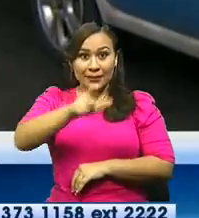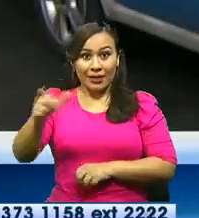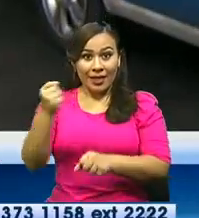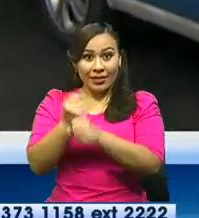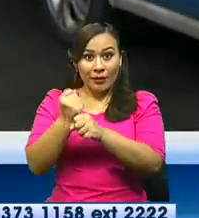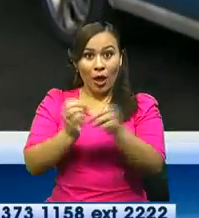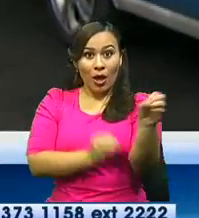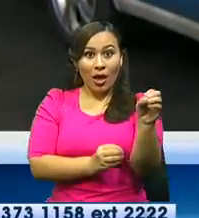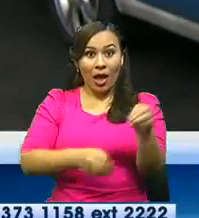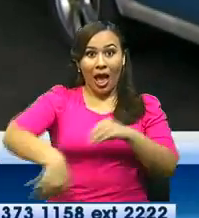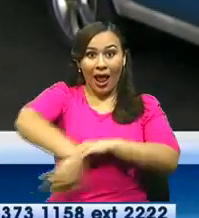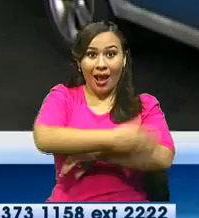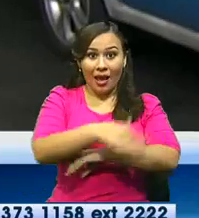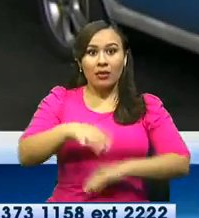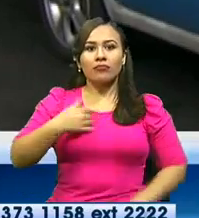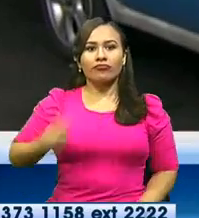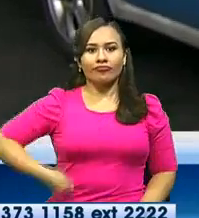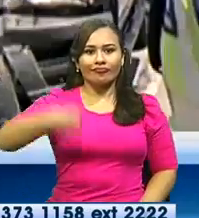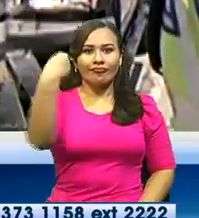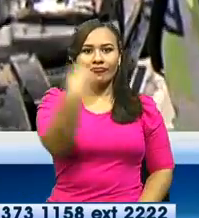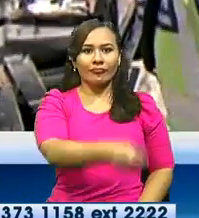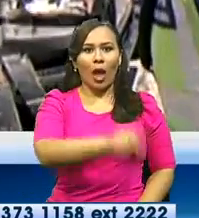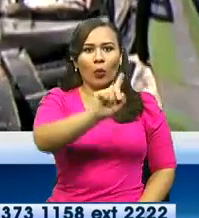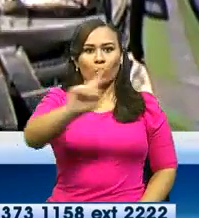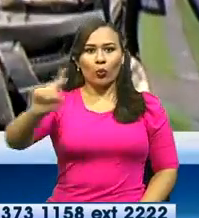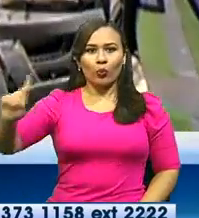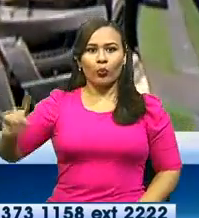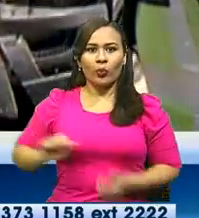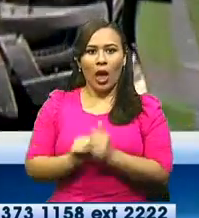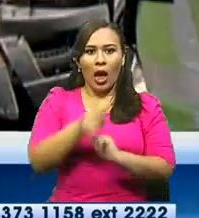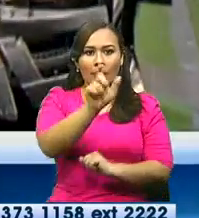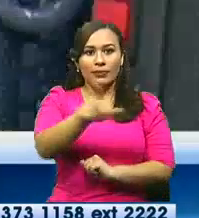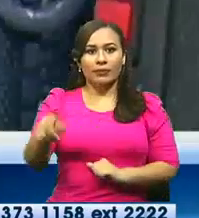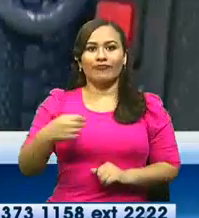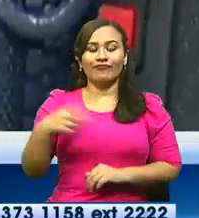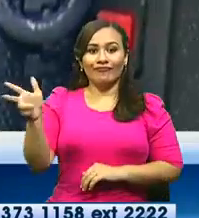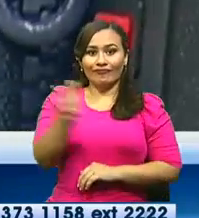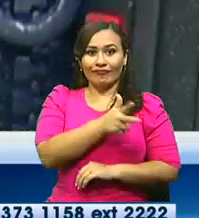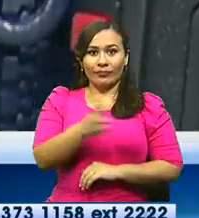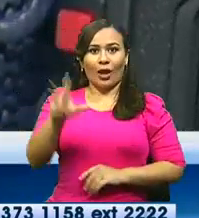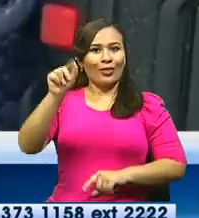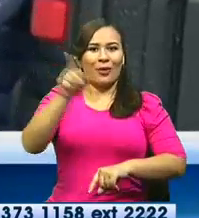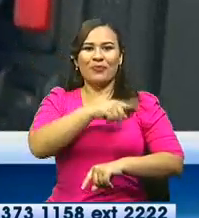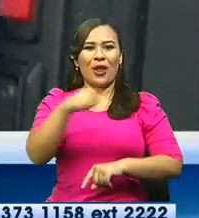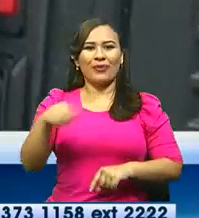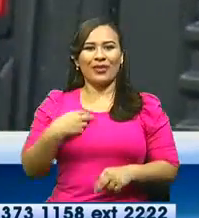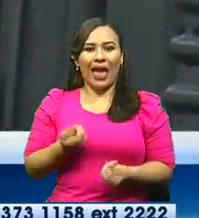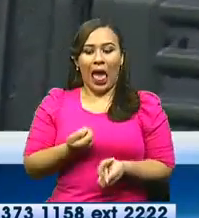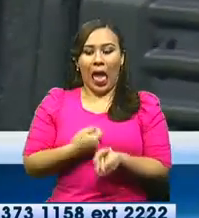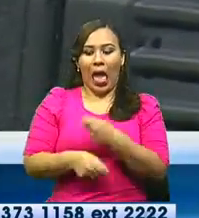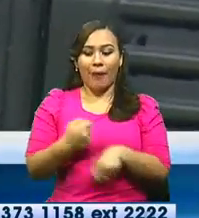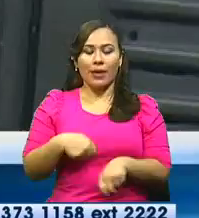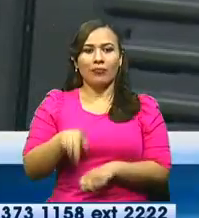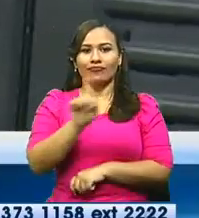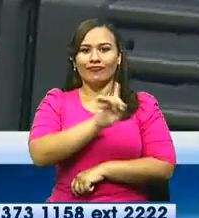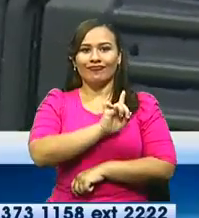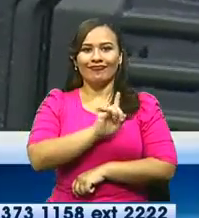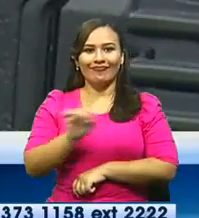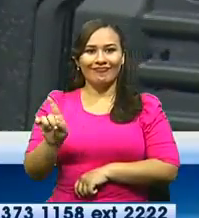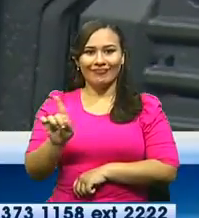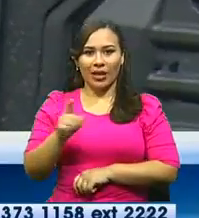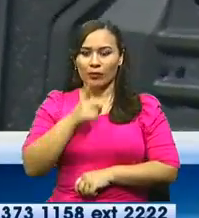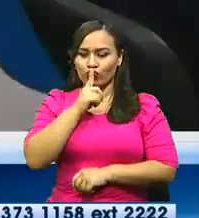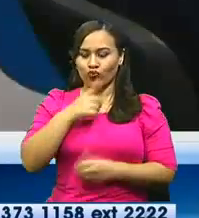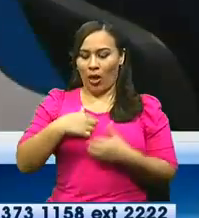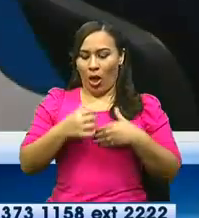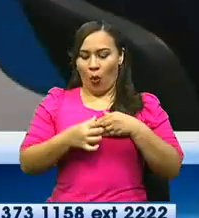cuenten ya con una. Según la ATM, las cámaras no pueden ser alteradas por los agentes. La información será